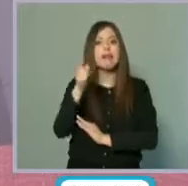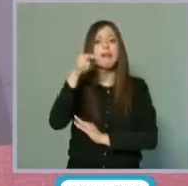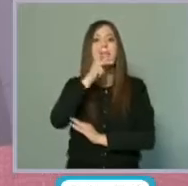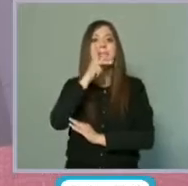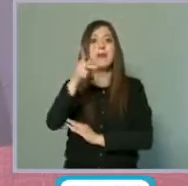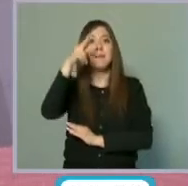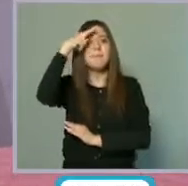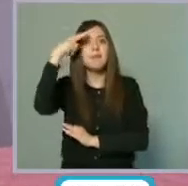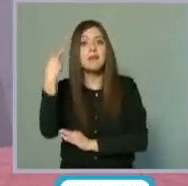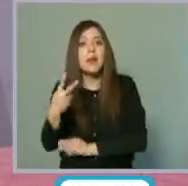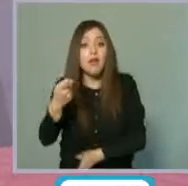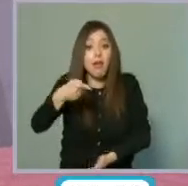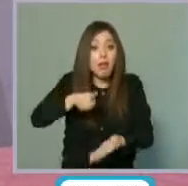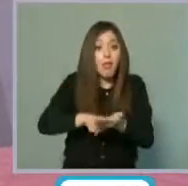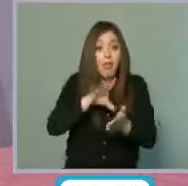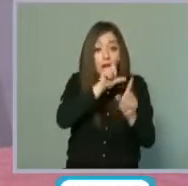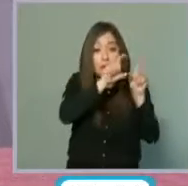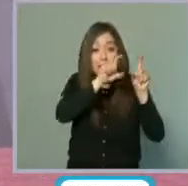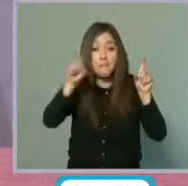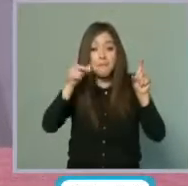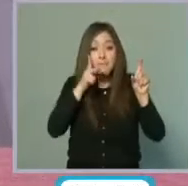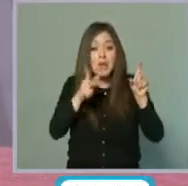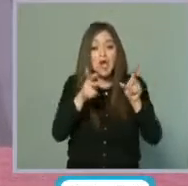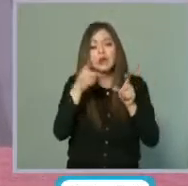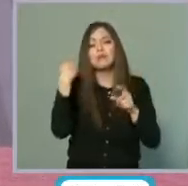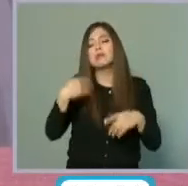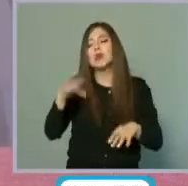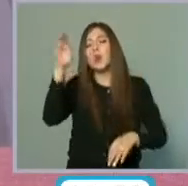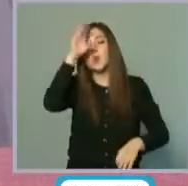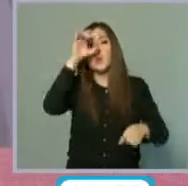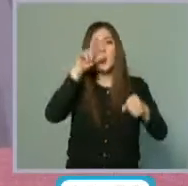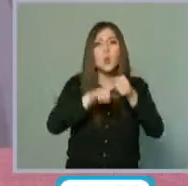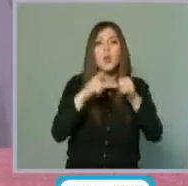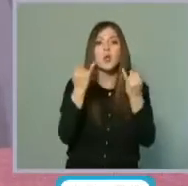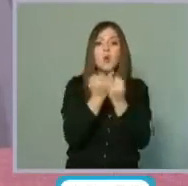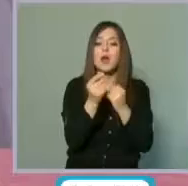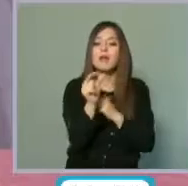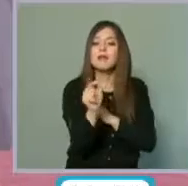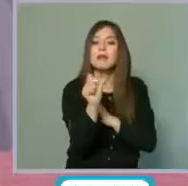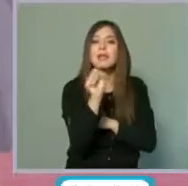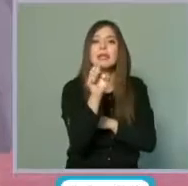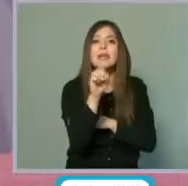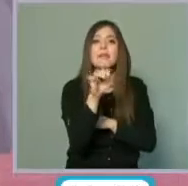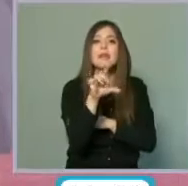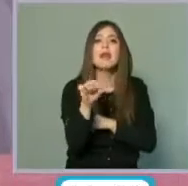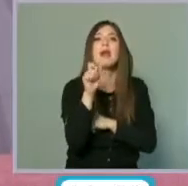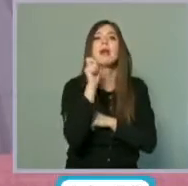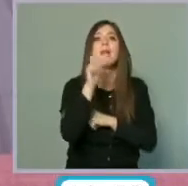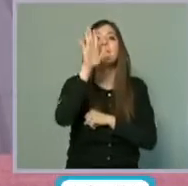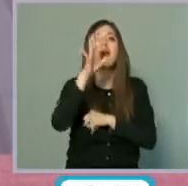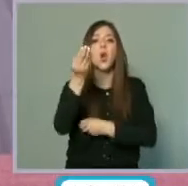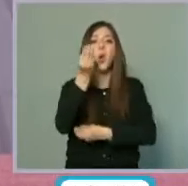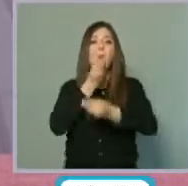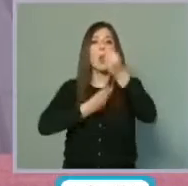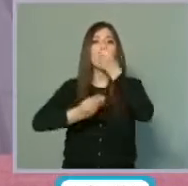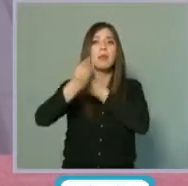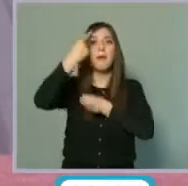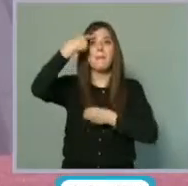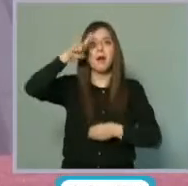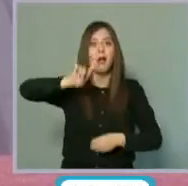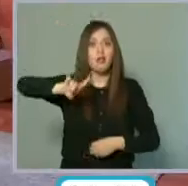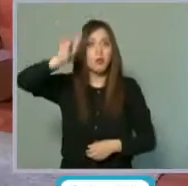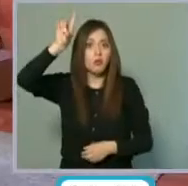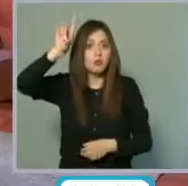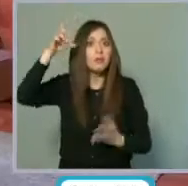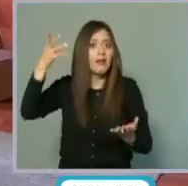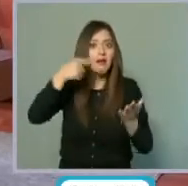cultura y todo lo que se desarrolló en torno a esta semilla maravillosa que, como le llaman, es el alimento de los dioses, pues esto es México, ¿no? A la hora que